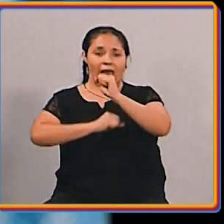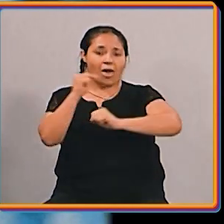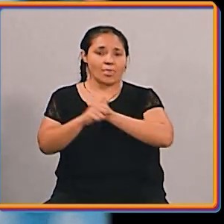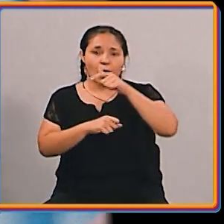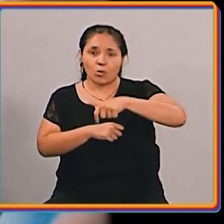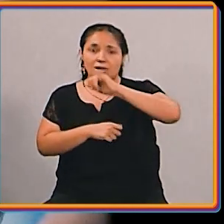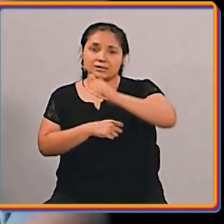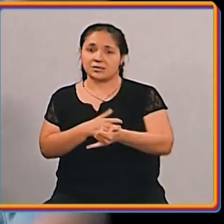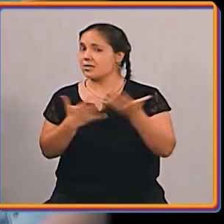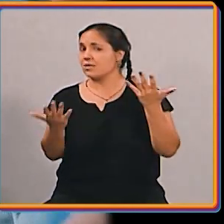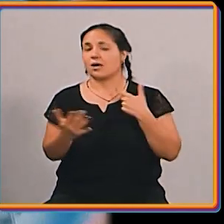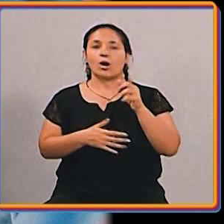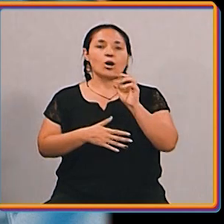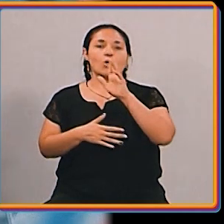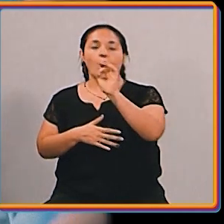nadie se preguntaba.